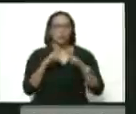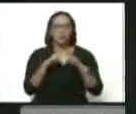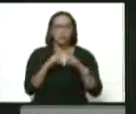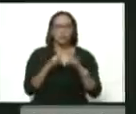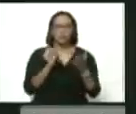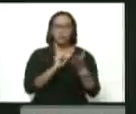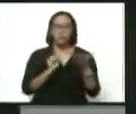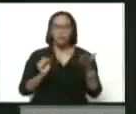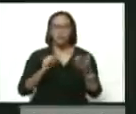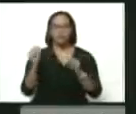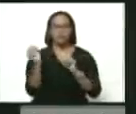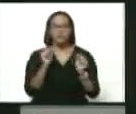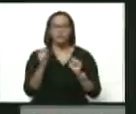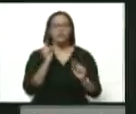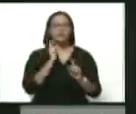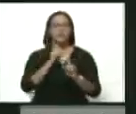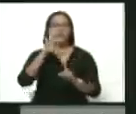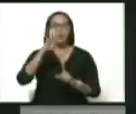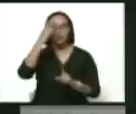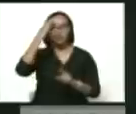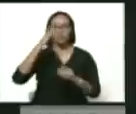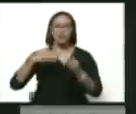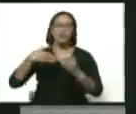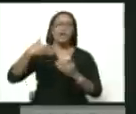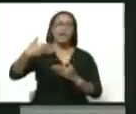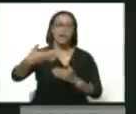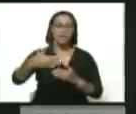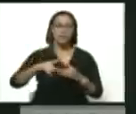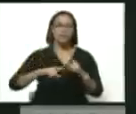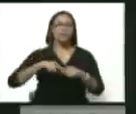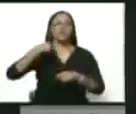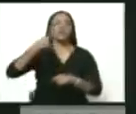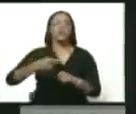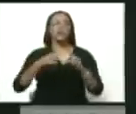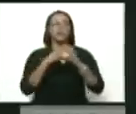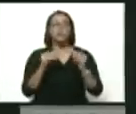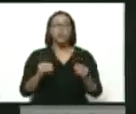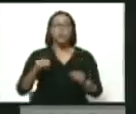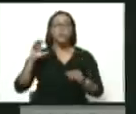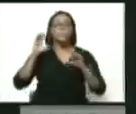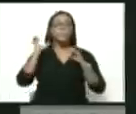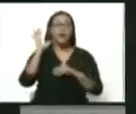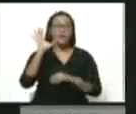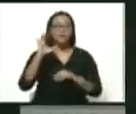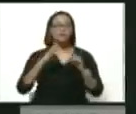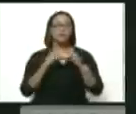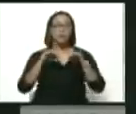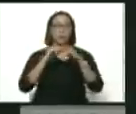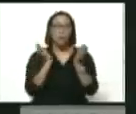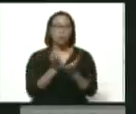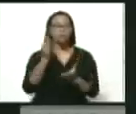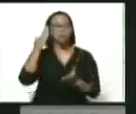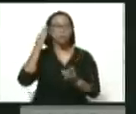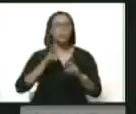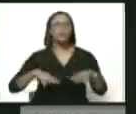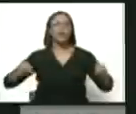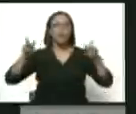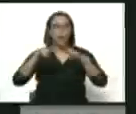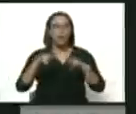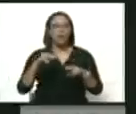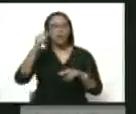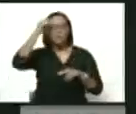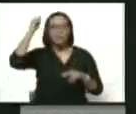discursos, desde el 4 de febrero en adelante. Y luego todo un país y todo un mundo supo valorar su